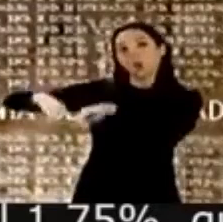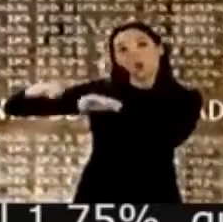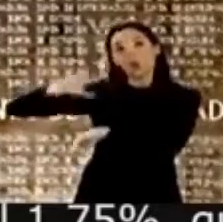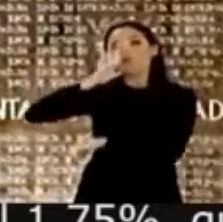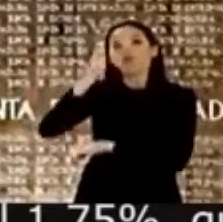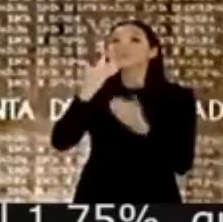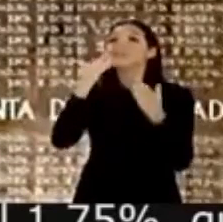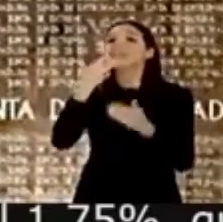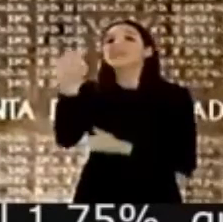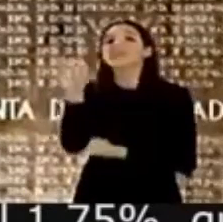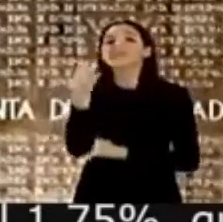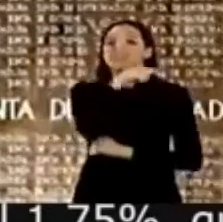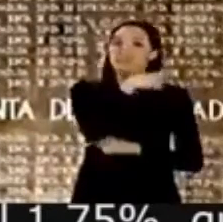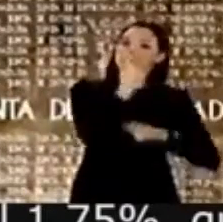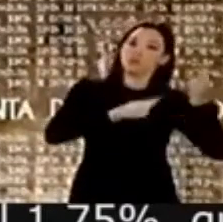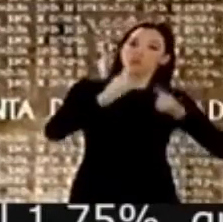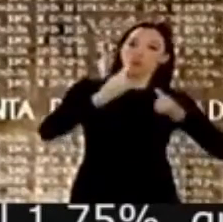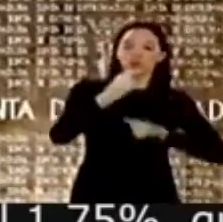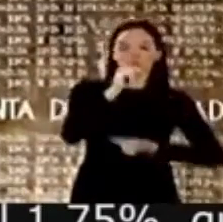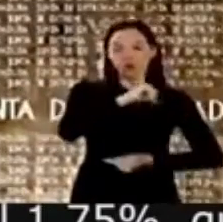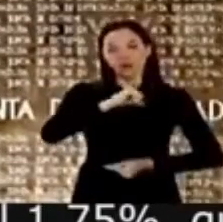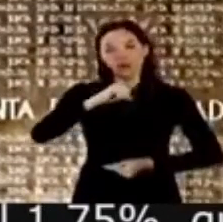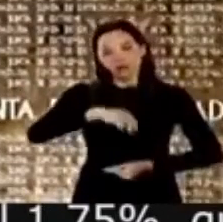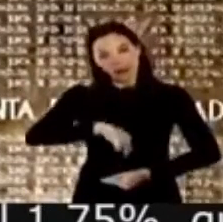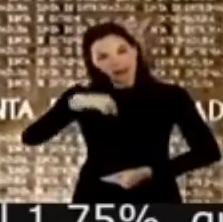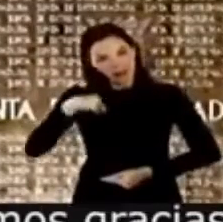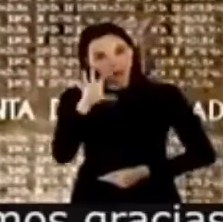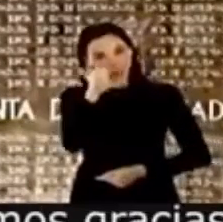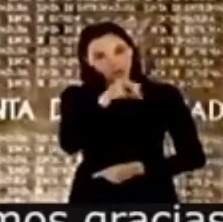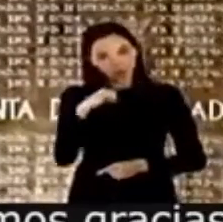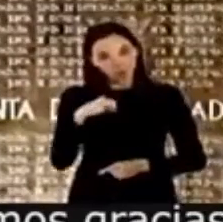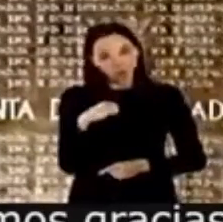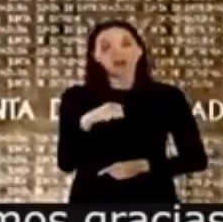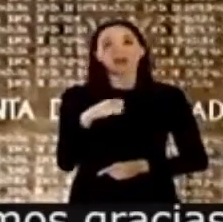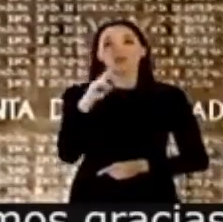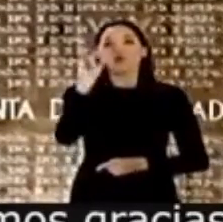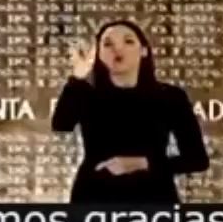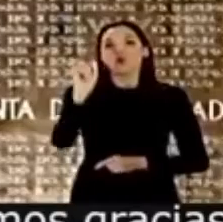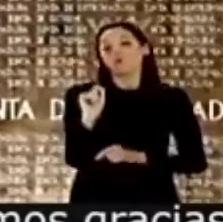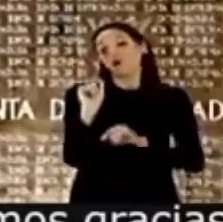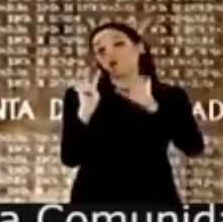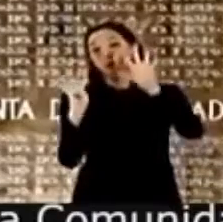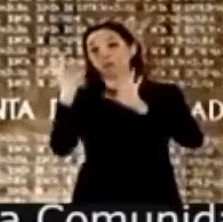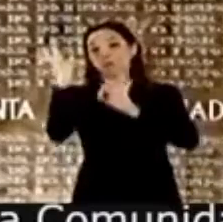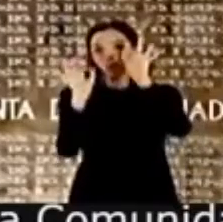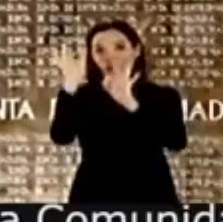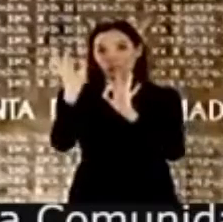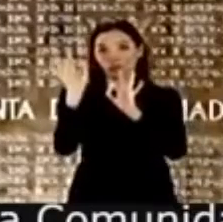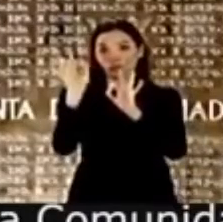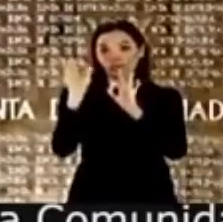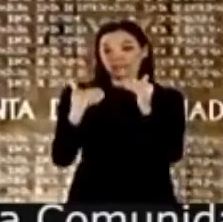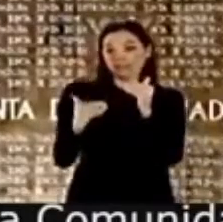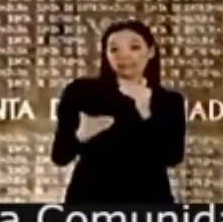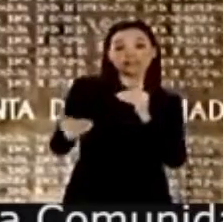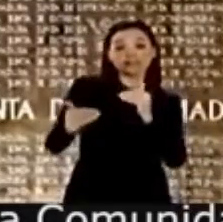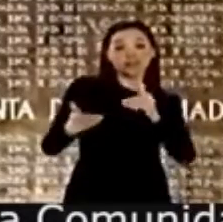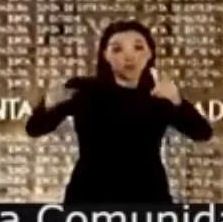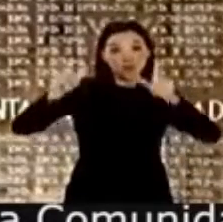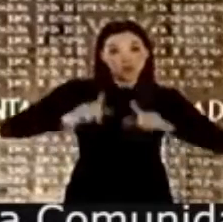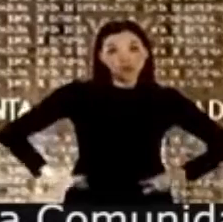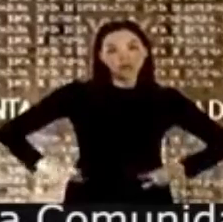los presupuestos generales de la comunidad autónoma, 2,25% que verán los funcionarios en la próxima nómina